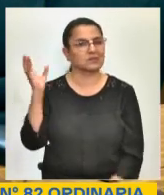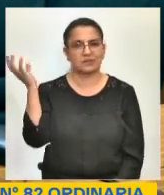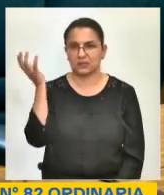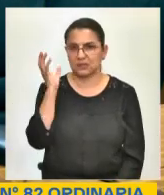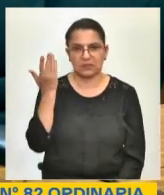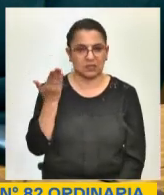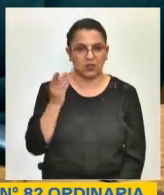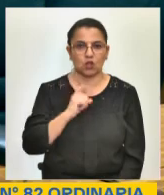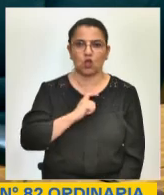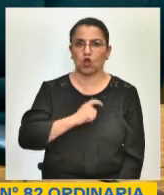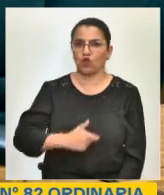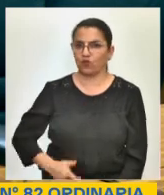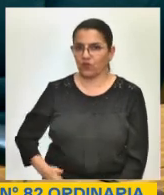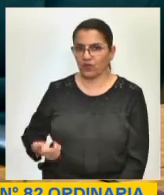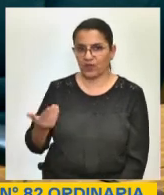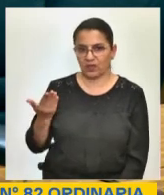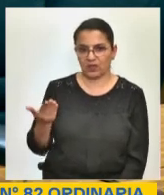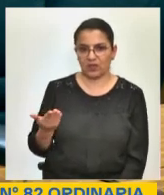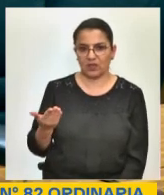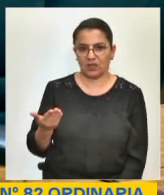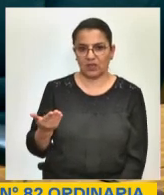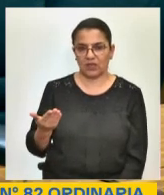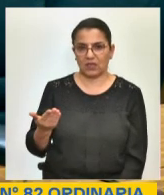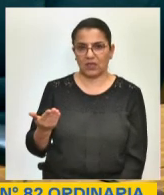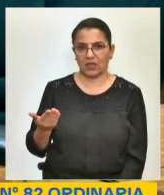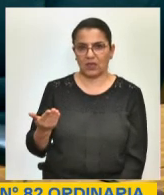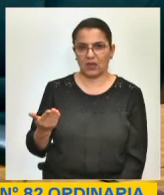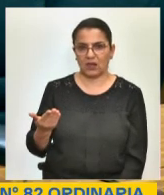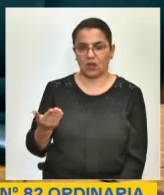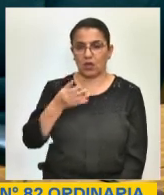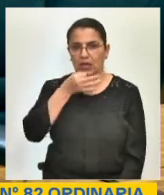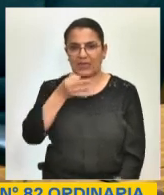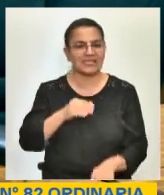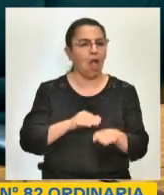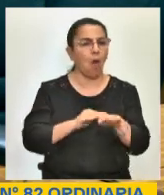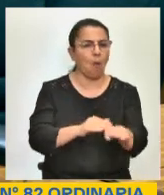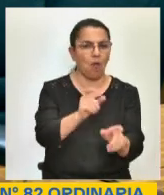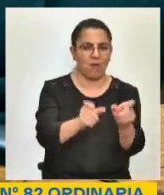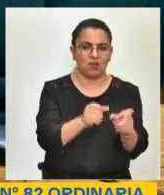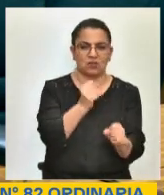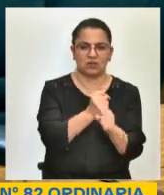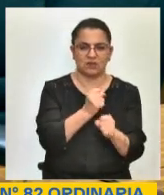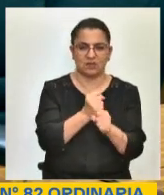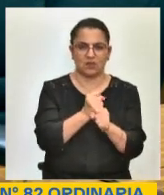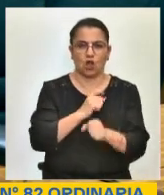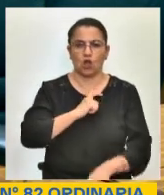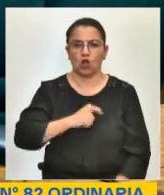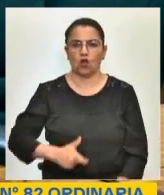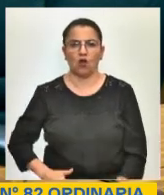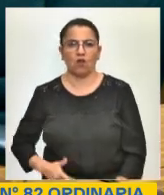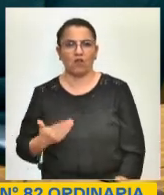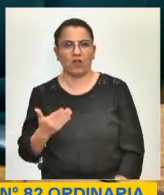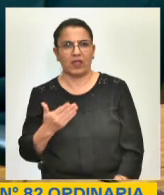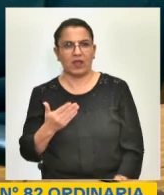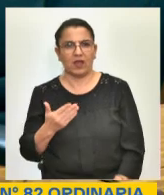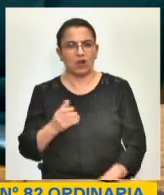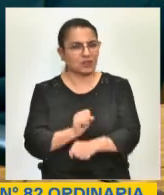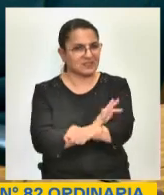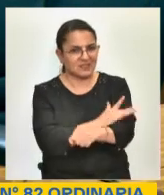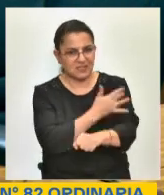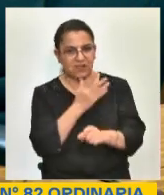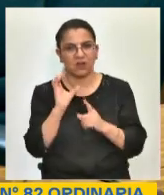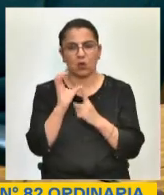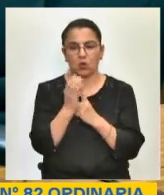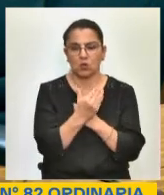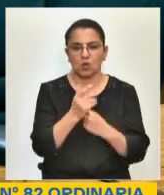que un gobierno que dice que es pro trabajador que un gobierno que tiene sensibilidad con el tema de las culturas que un